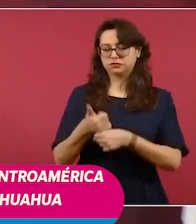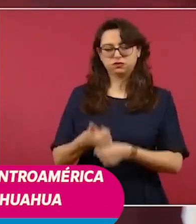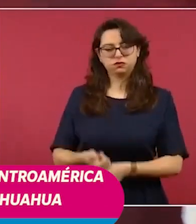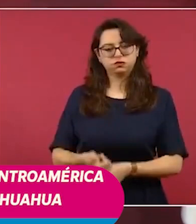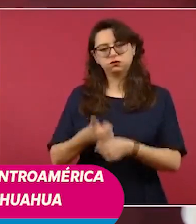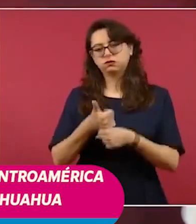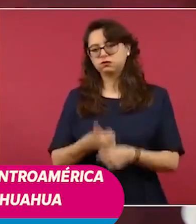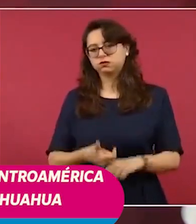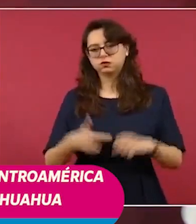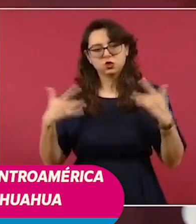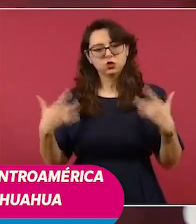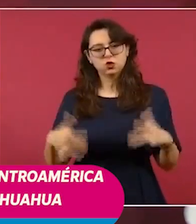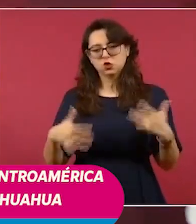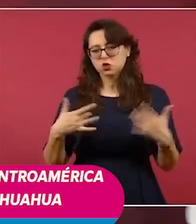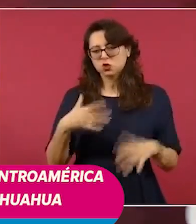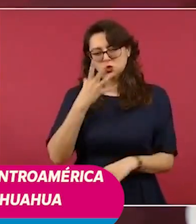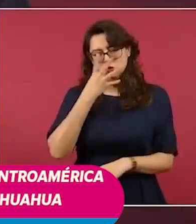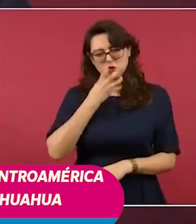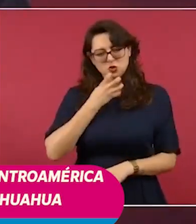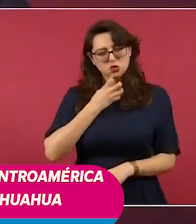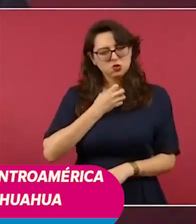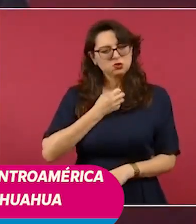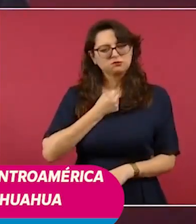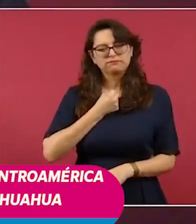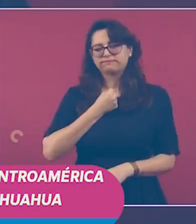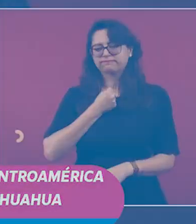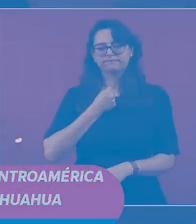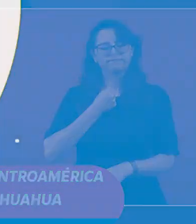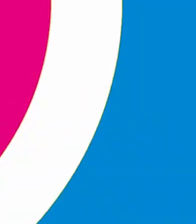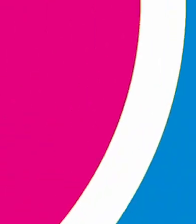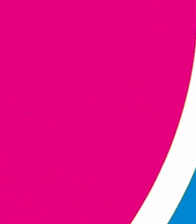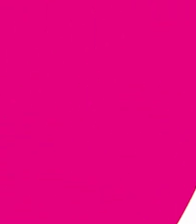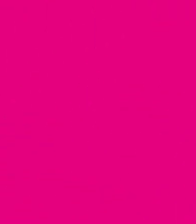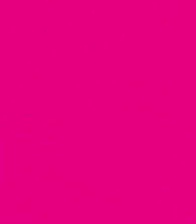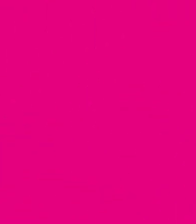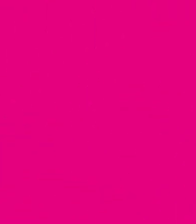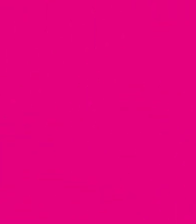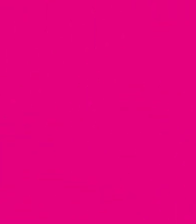tan triste para nosotros.